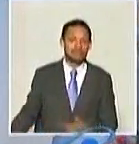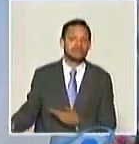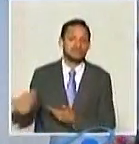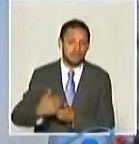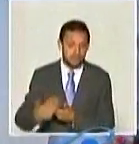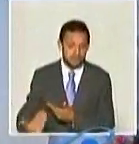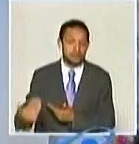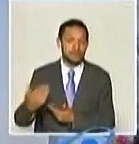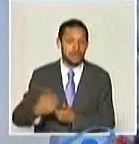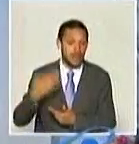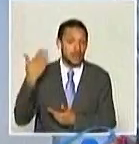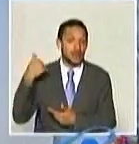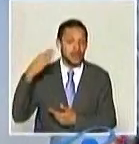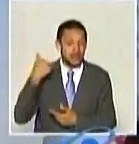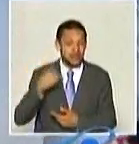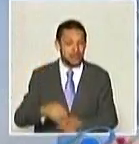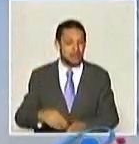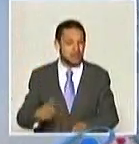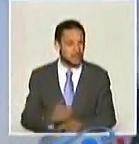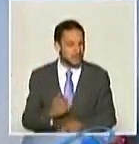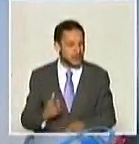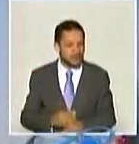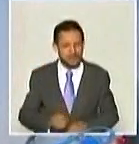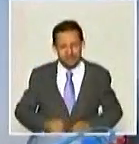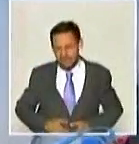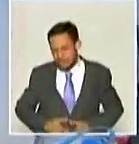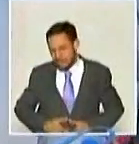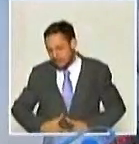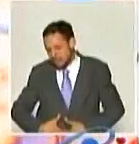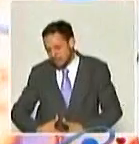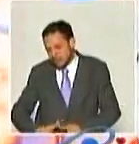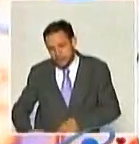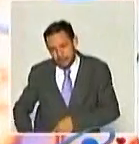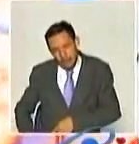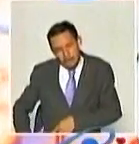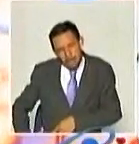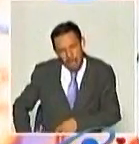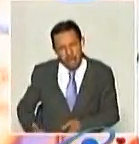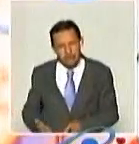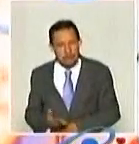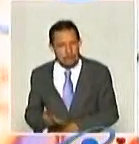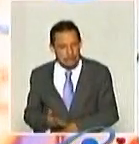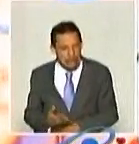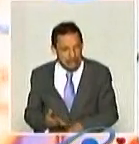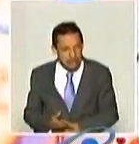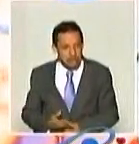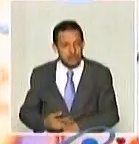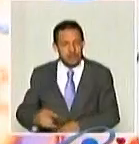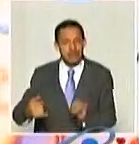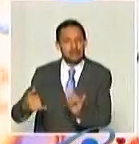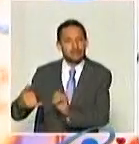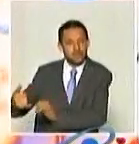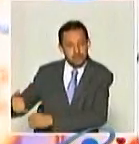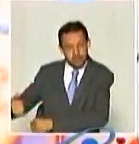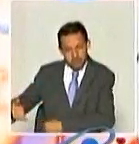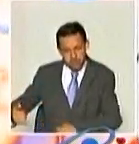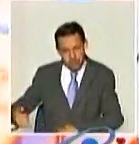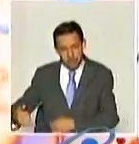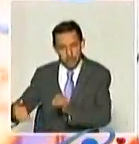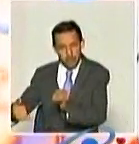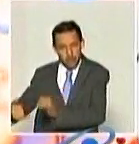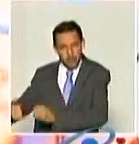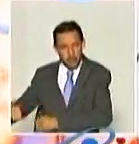patologías unas colitis ulcerativas. Ahí tenemos, el doctor Fray Rosero me mandó hace días una pacientica,